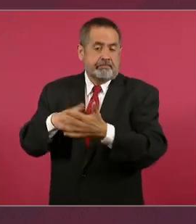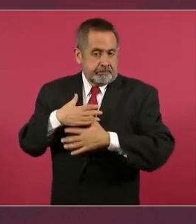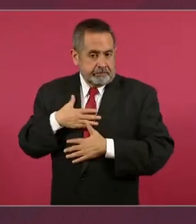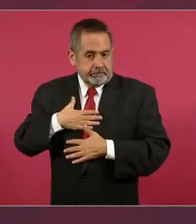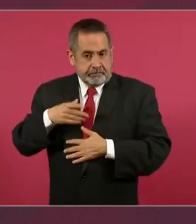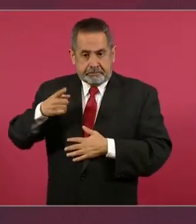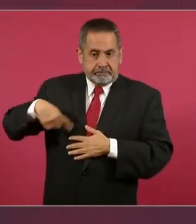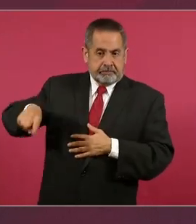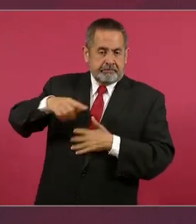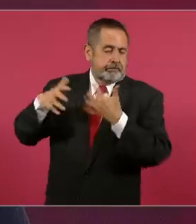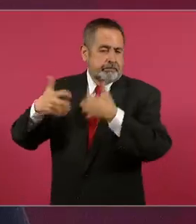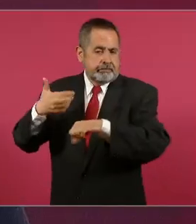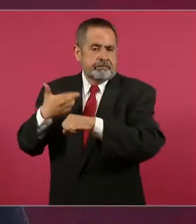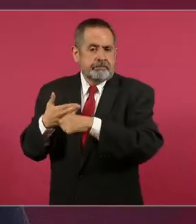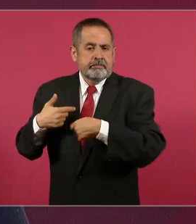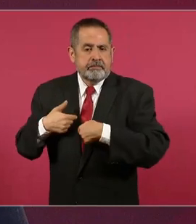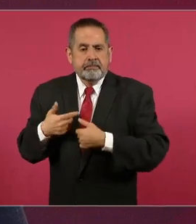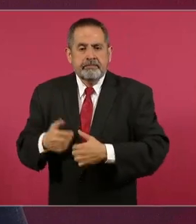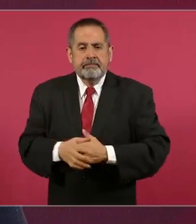esta empresa